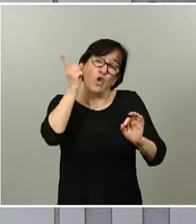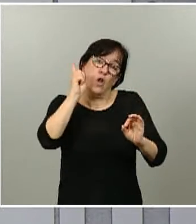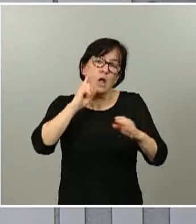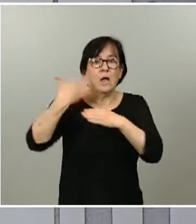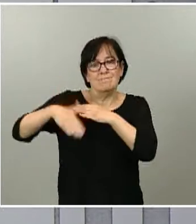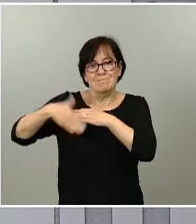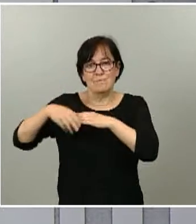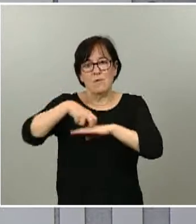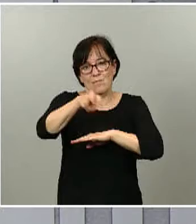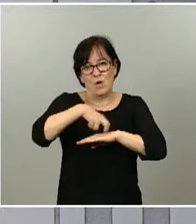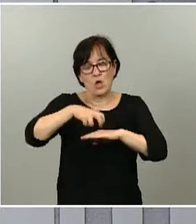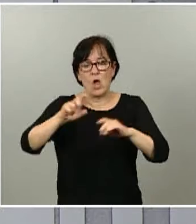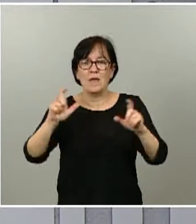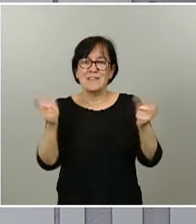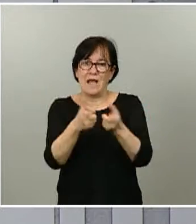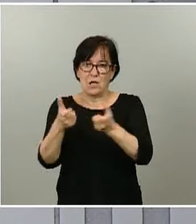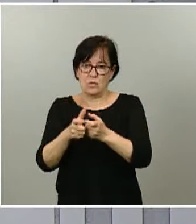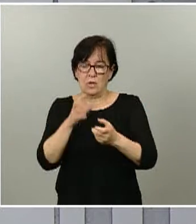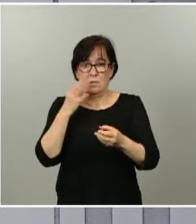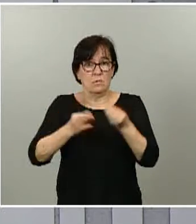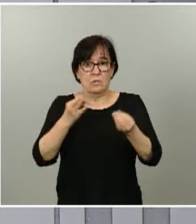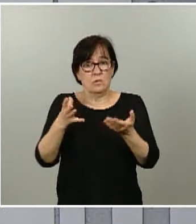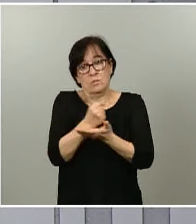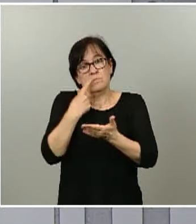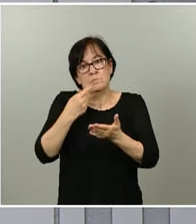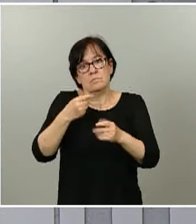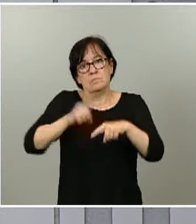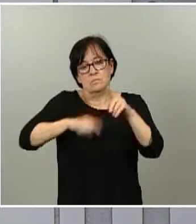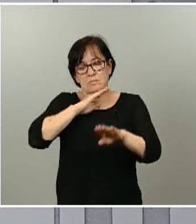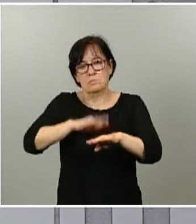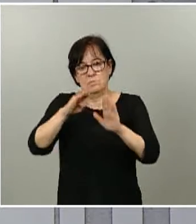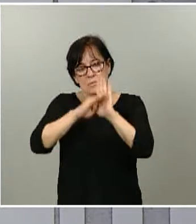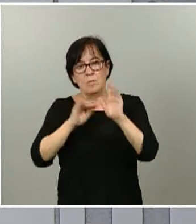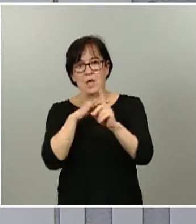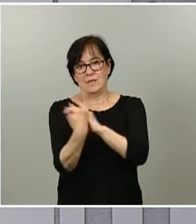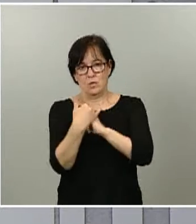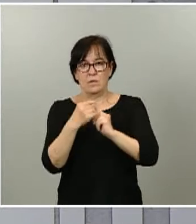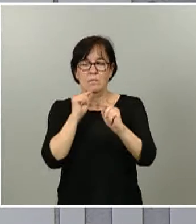el de reunión, que vienen absolutamente condicionados por la situación de pandemia sanitaria.